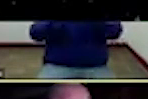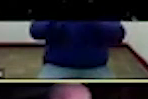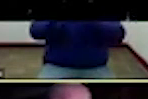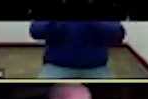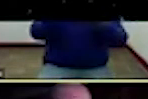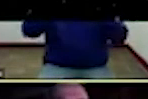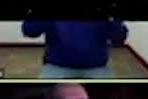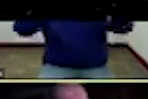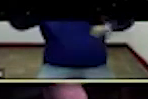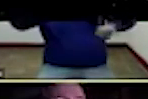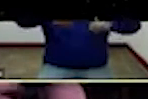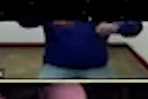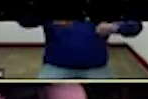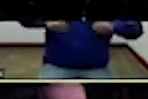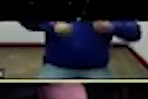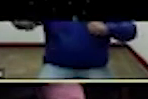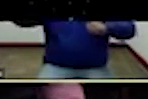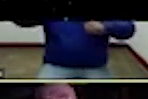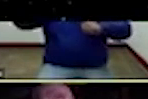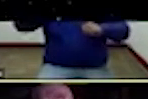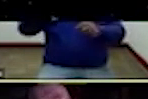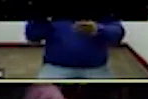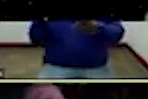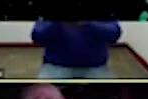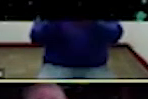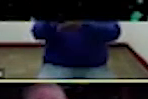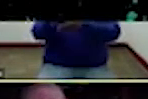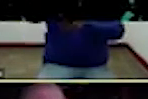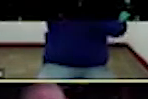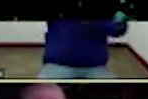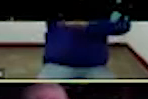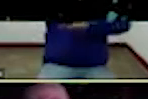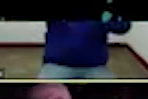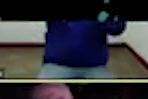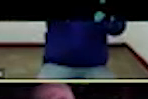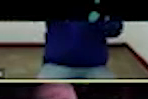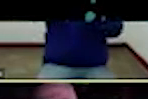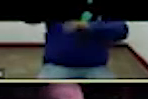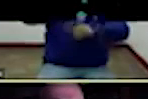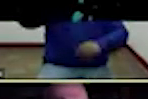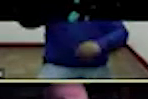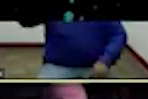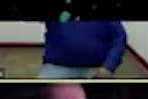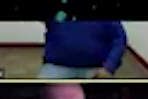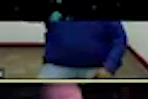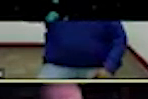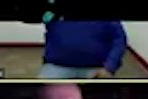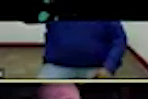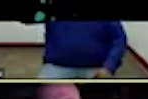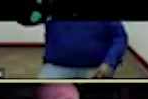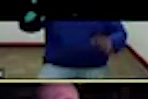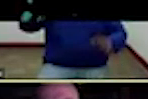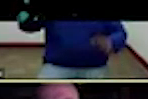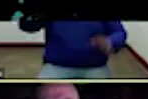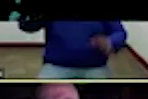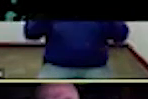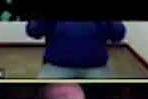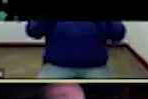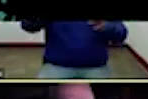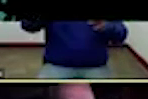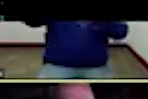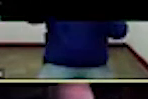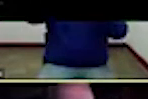la escucha archivada, el sonido memorizado, el sonido reinstalado, el